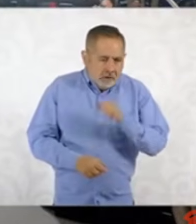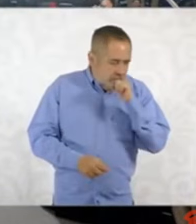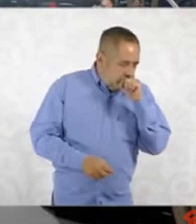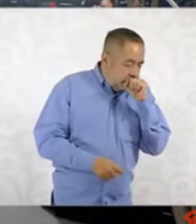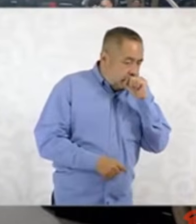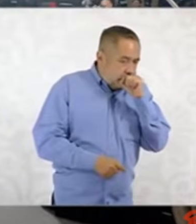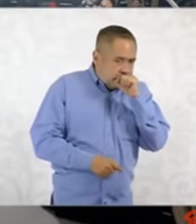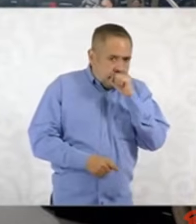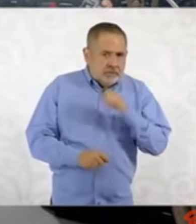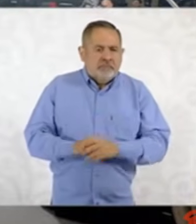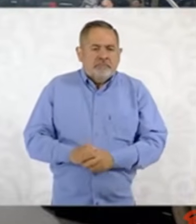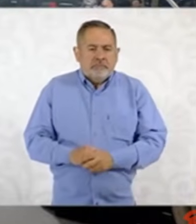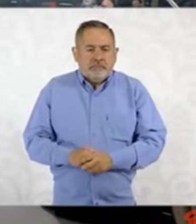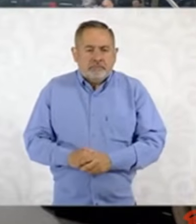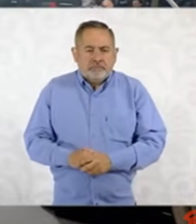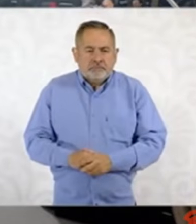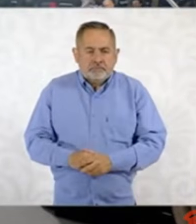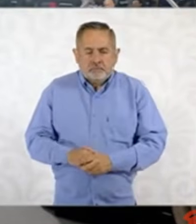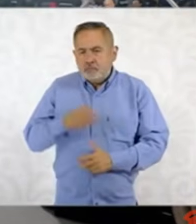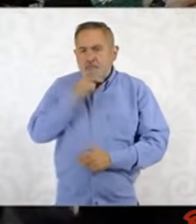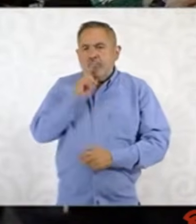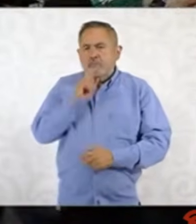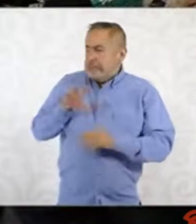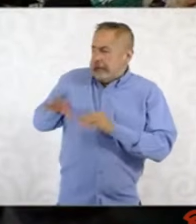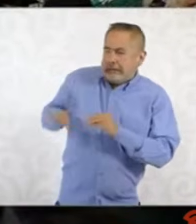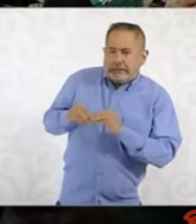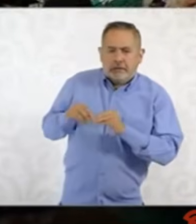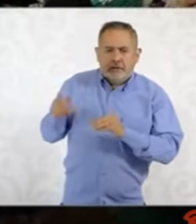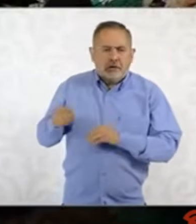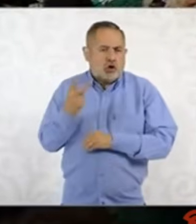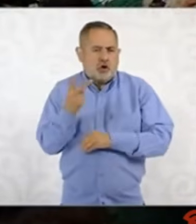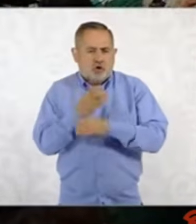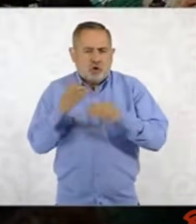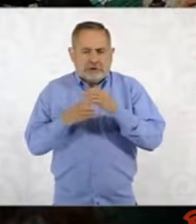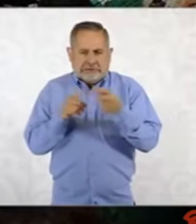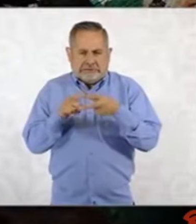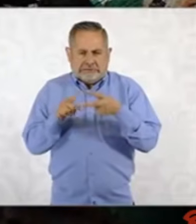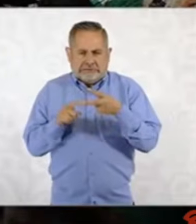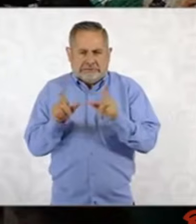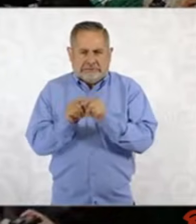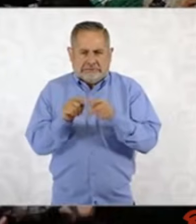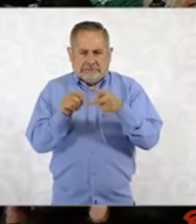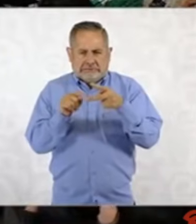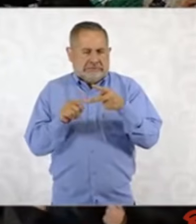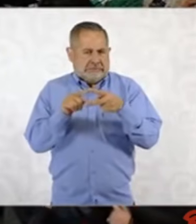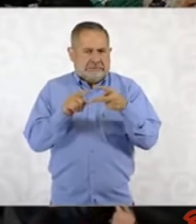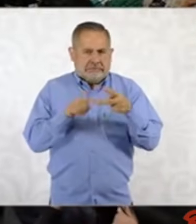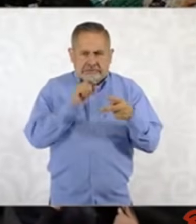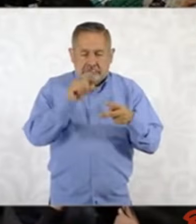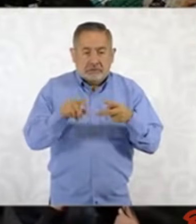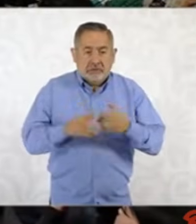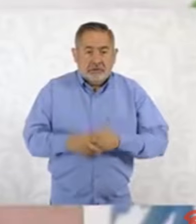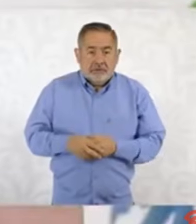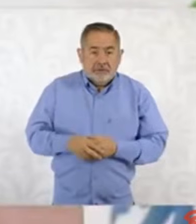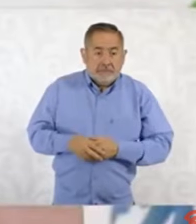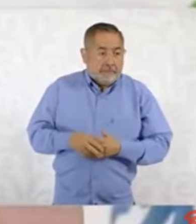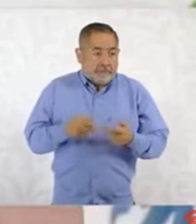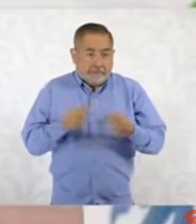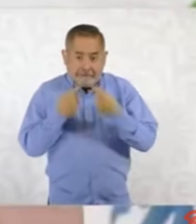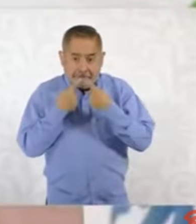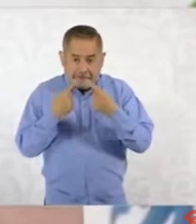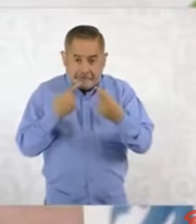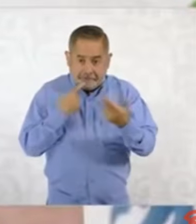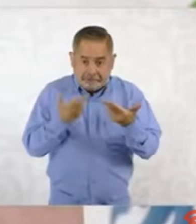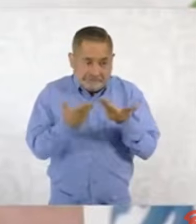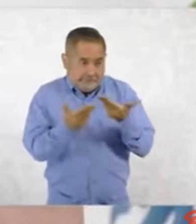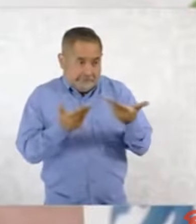Presidenta, agrego a lo dicho por el secretario de Educación dos cosas más. Rápidamente diría que cuando hay un proceso de negociación, pues